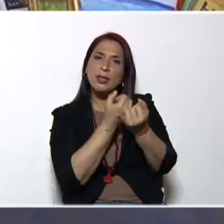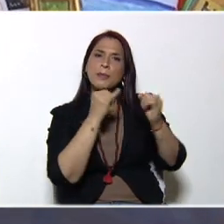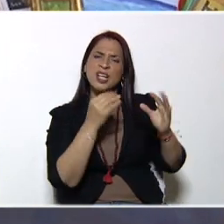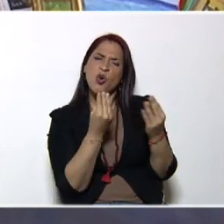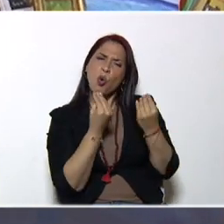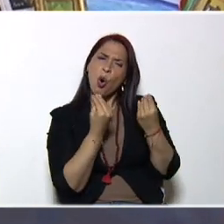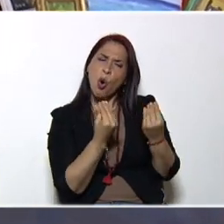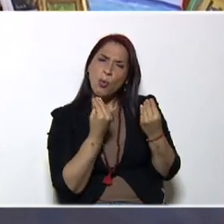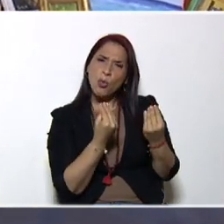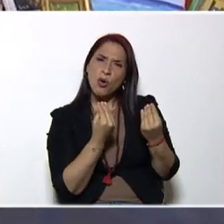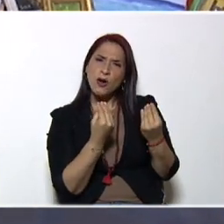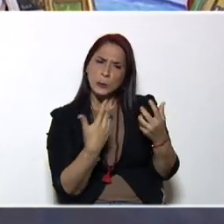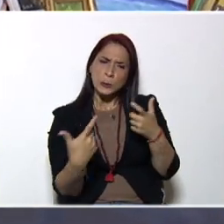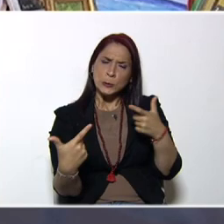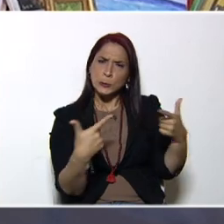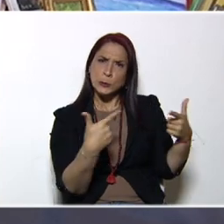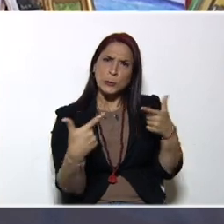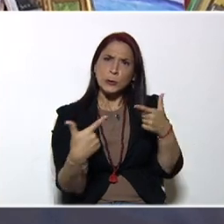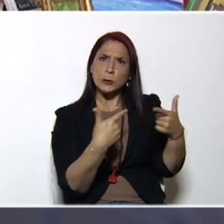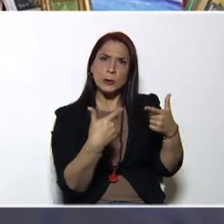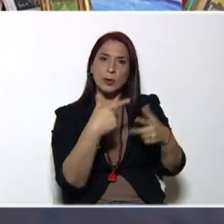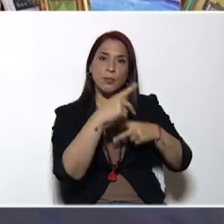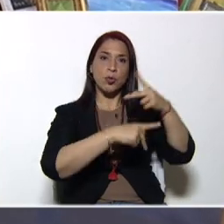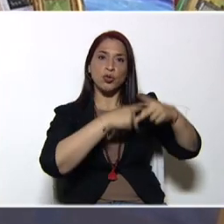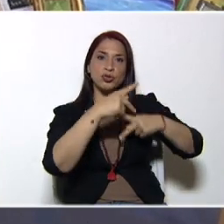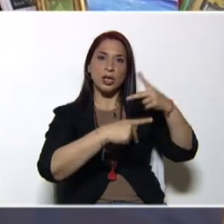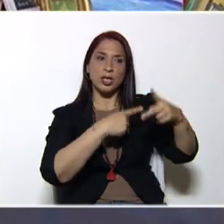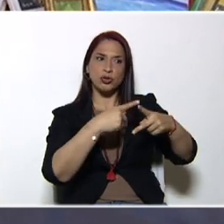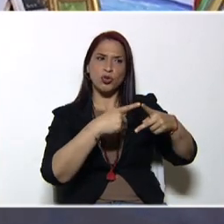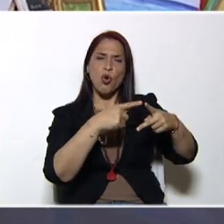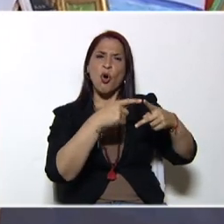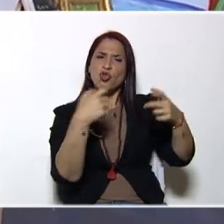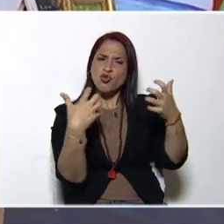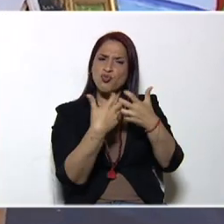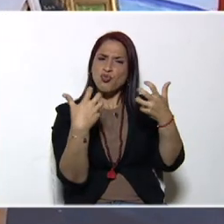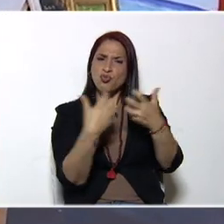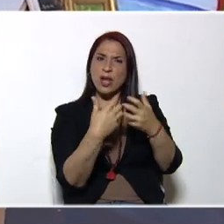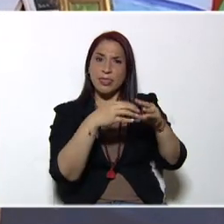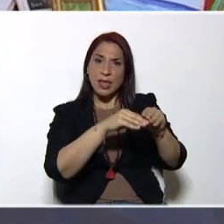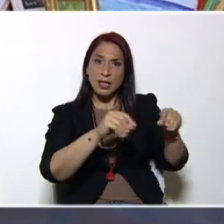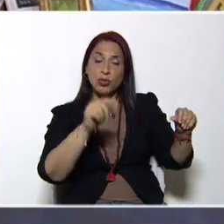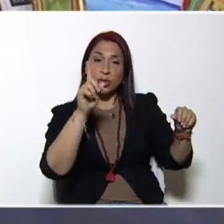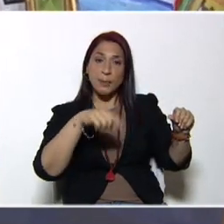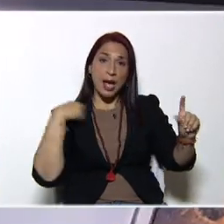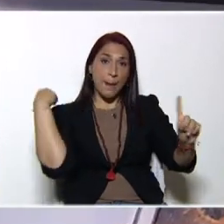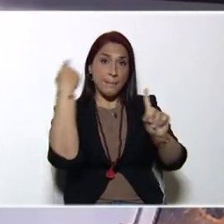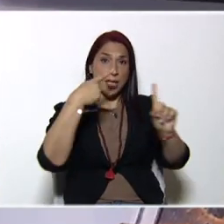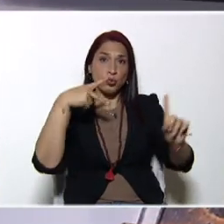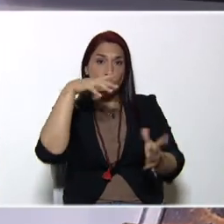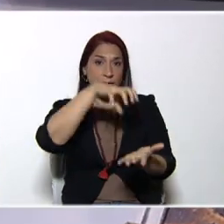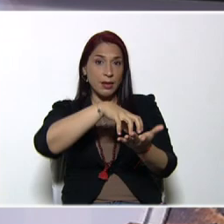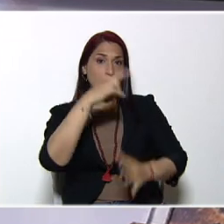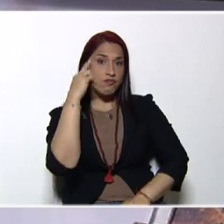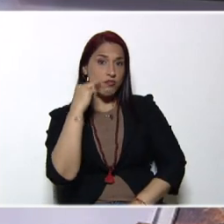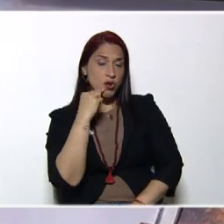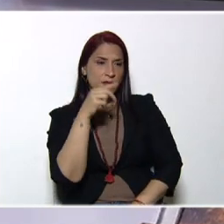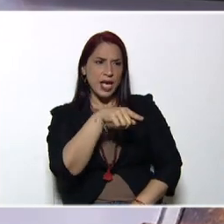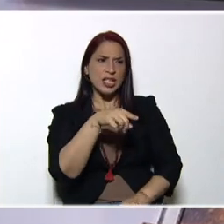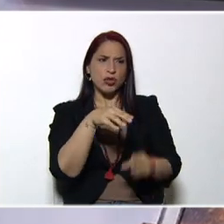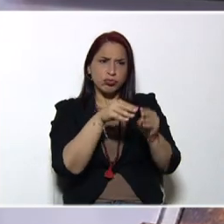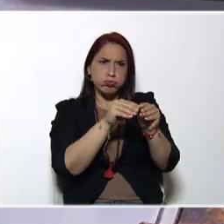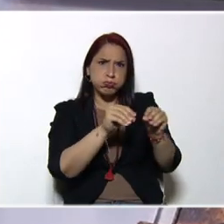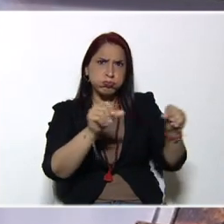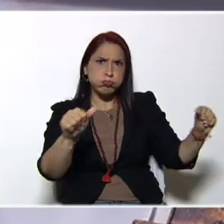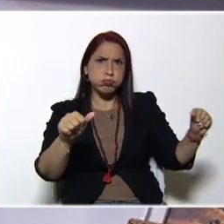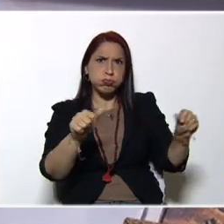de cómo se dio ese proceso de lucha por los terrenos, porque acuérdense que Amazonas y el Estado Bolívar eran terrenos, son muy extensos. Sí,